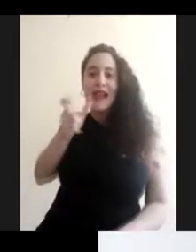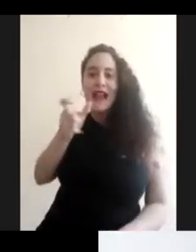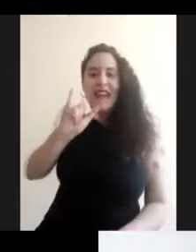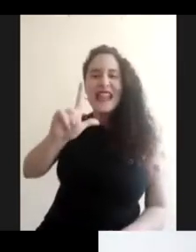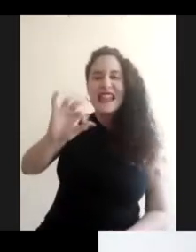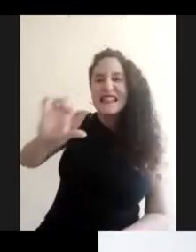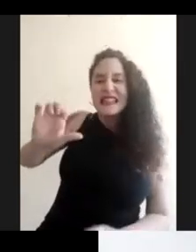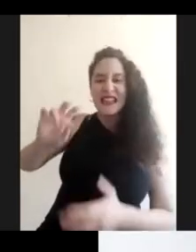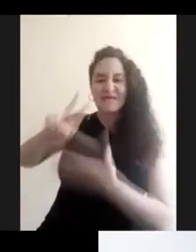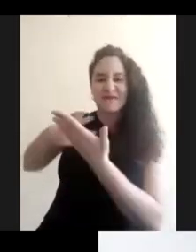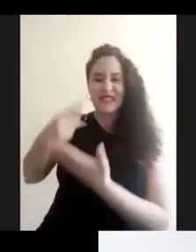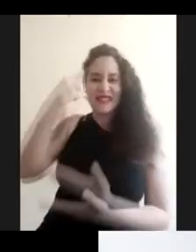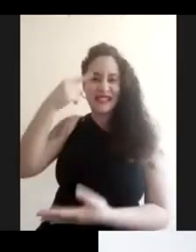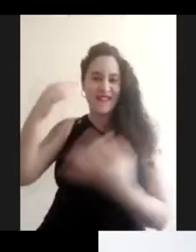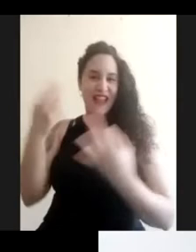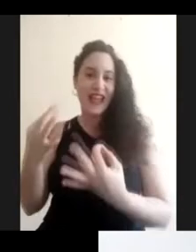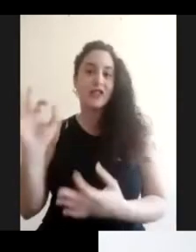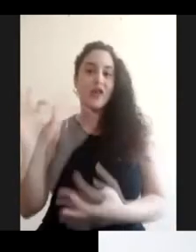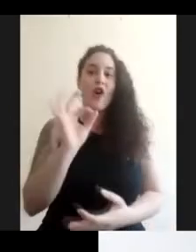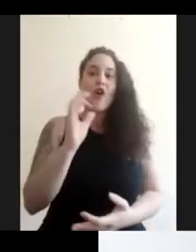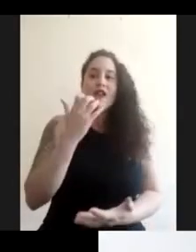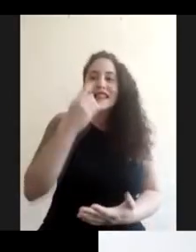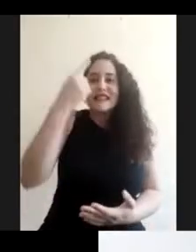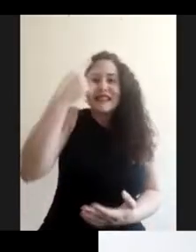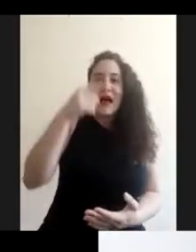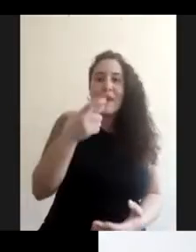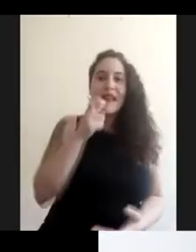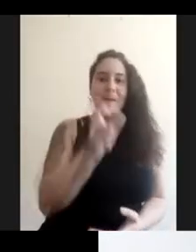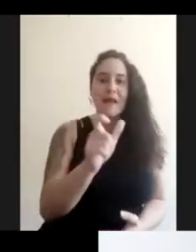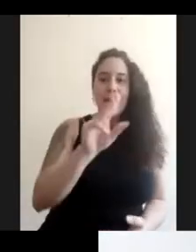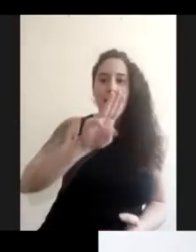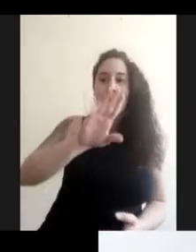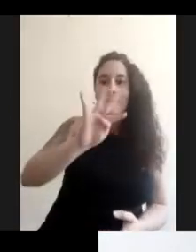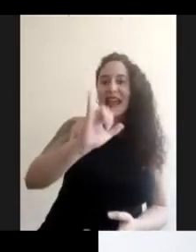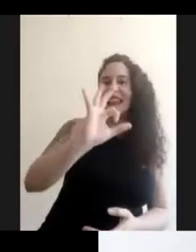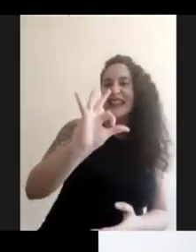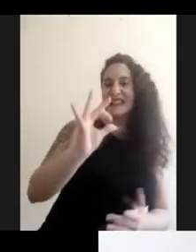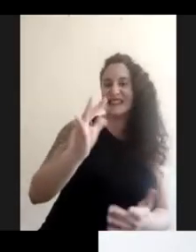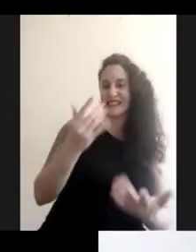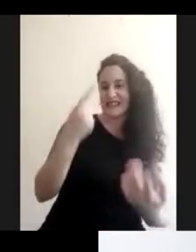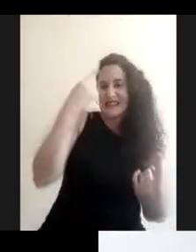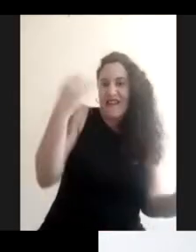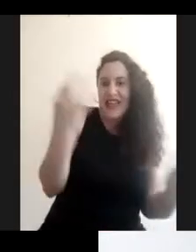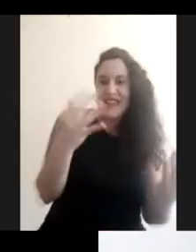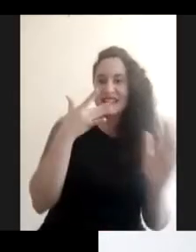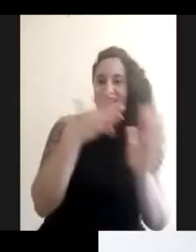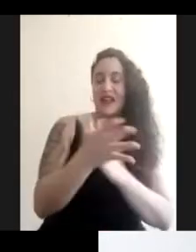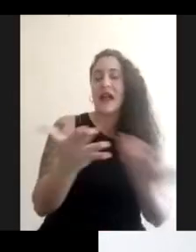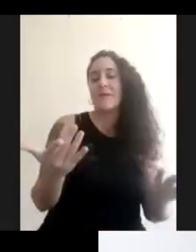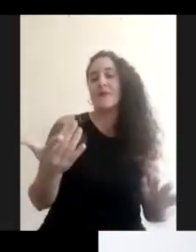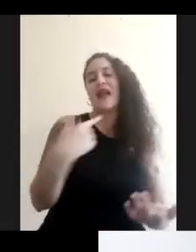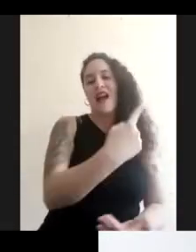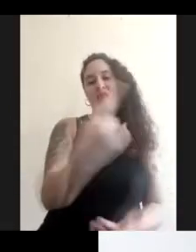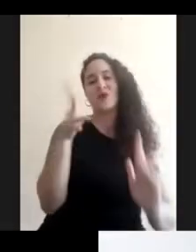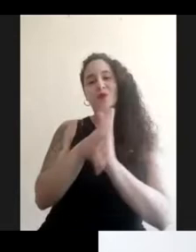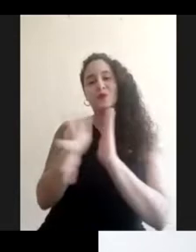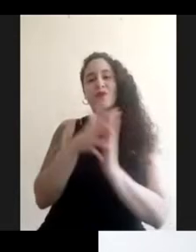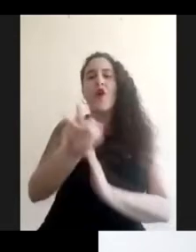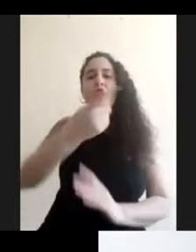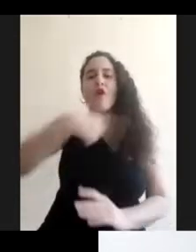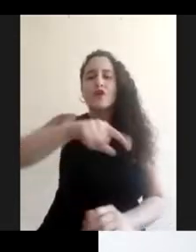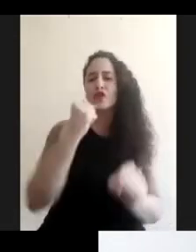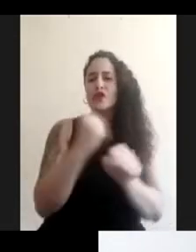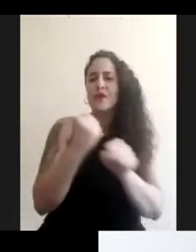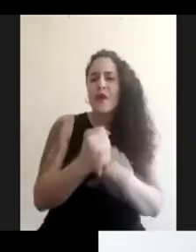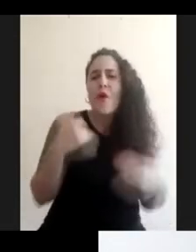si sabrá lo que son los PETI, ¿no? Pero yo creo que nos digáis a qué os dedicáis vosotros, por qué sois importante y